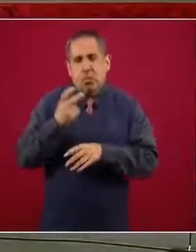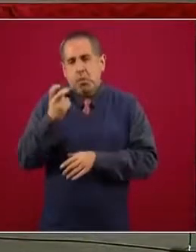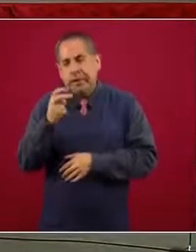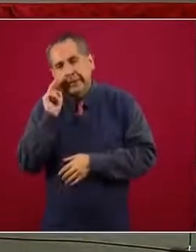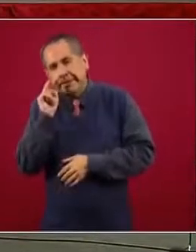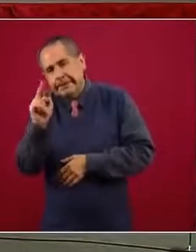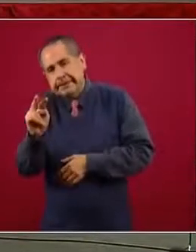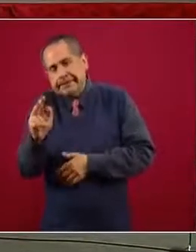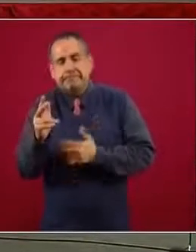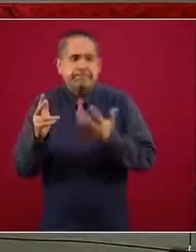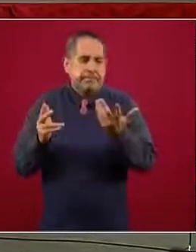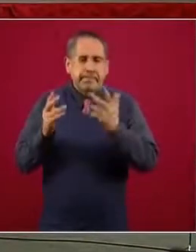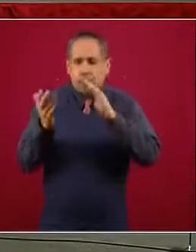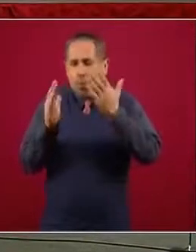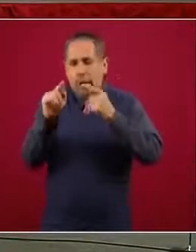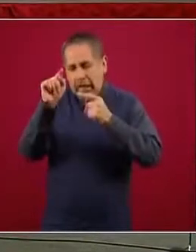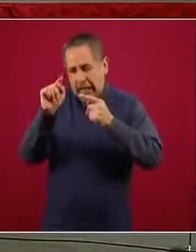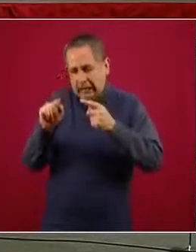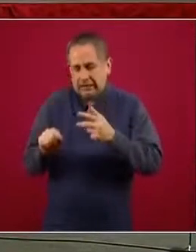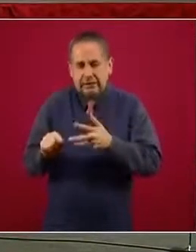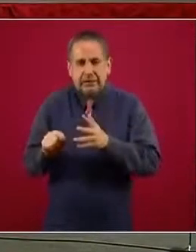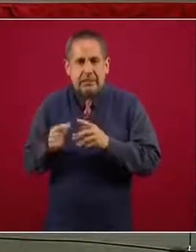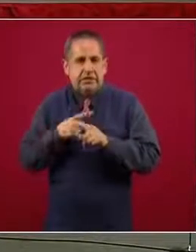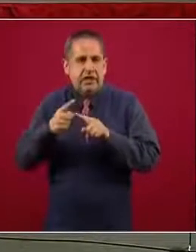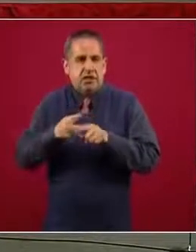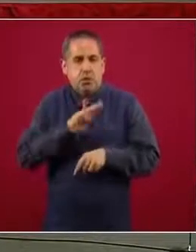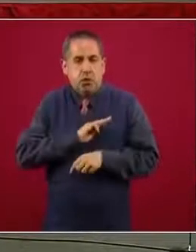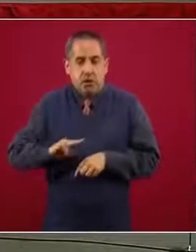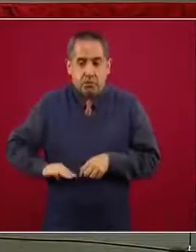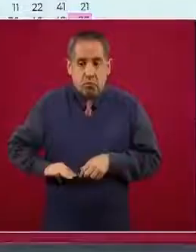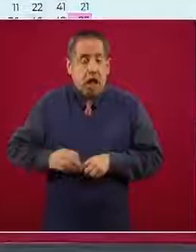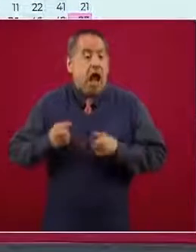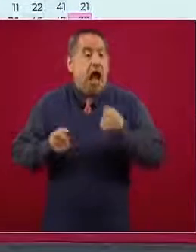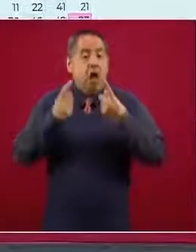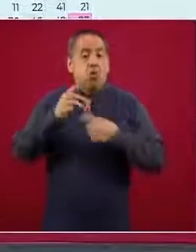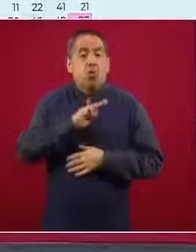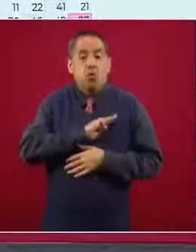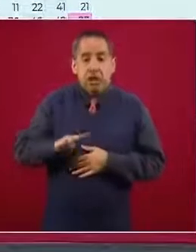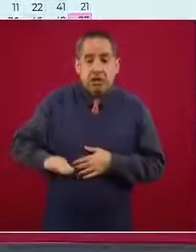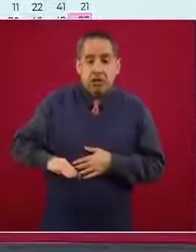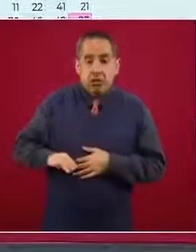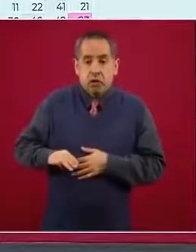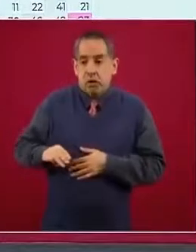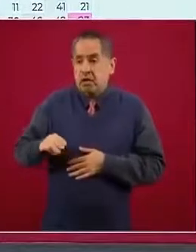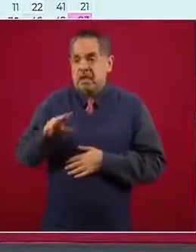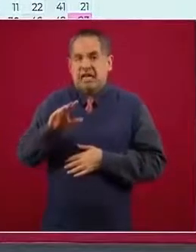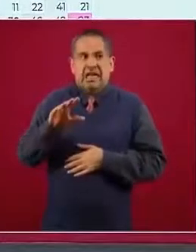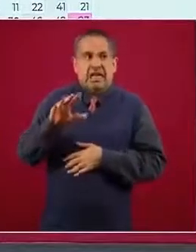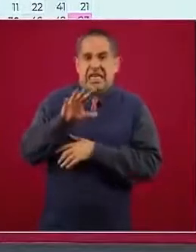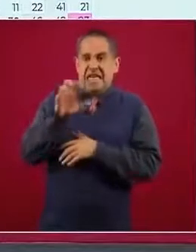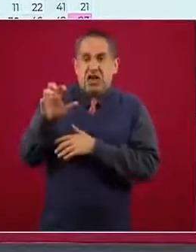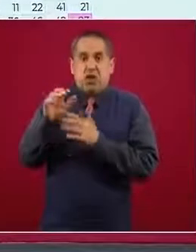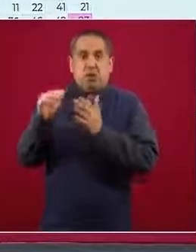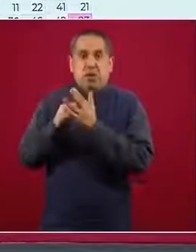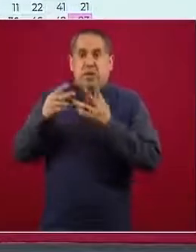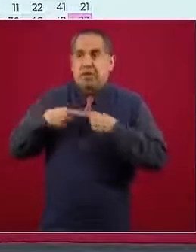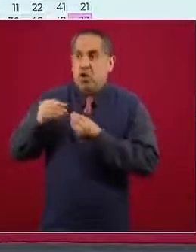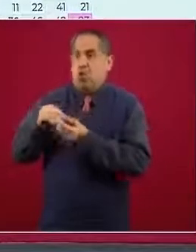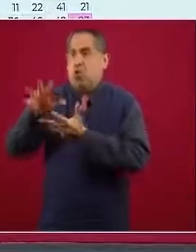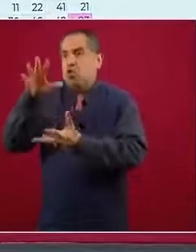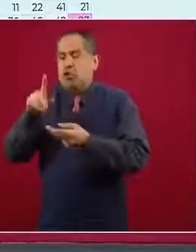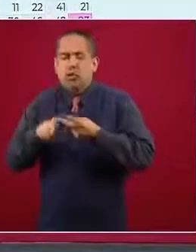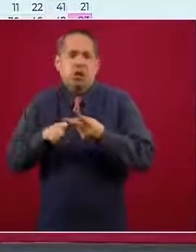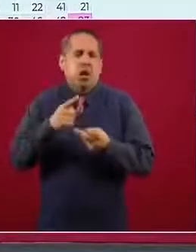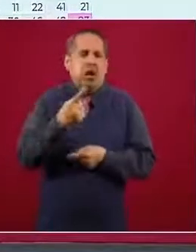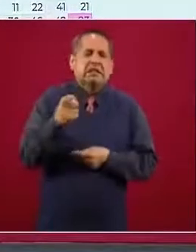podemos comparar los diferentes municipios, porque hay municipios que lógicamente tienen más de 500,000 de habitantes, hay municipios que